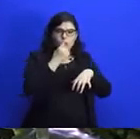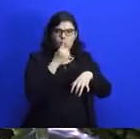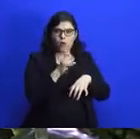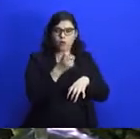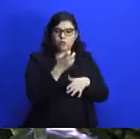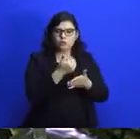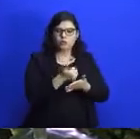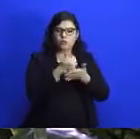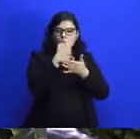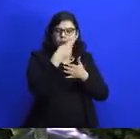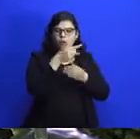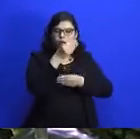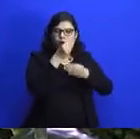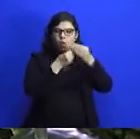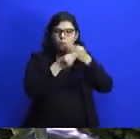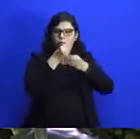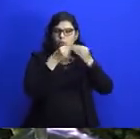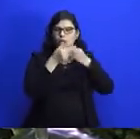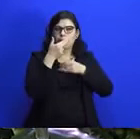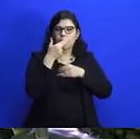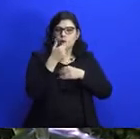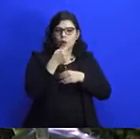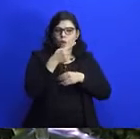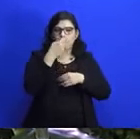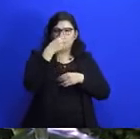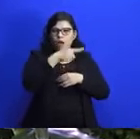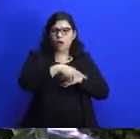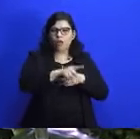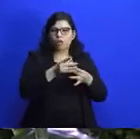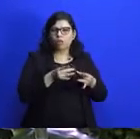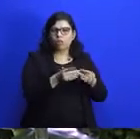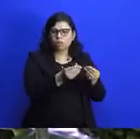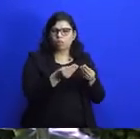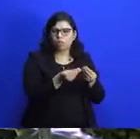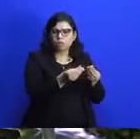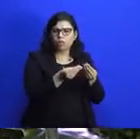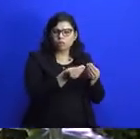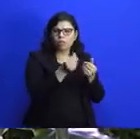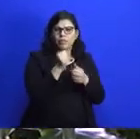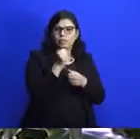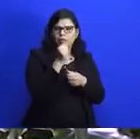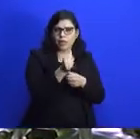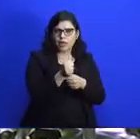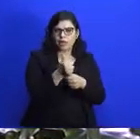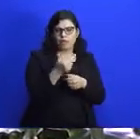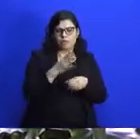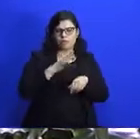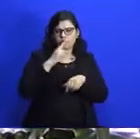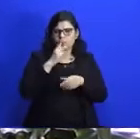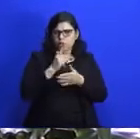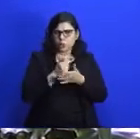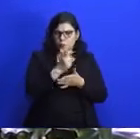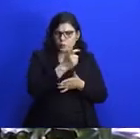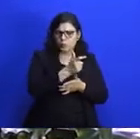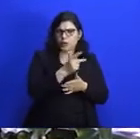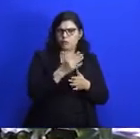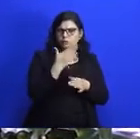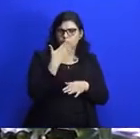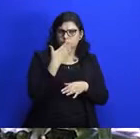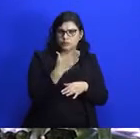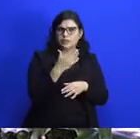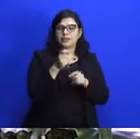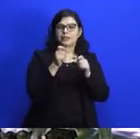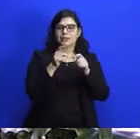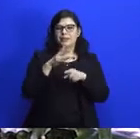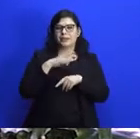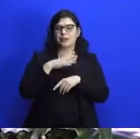mejor alimentación, ayuda a que ellos ahorren dinero y que tengan un mayor ingreso disponible. Y también lo hacemos con una